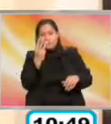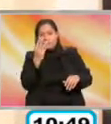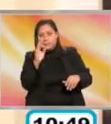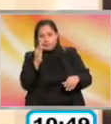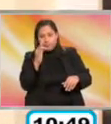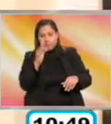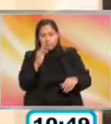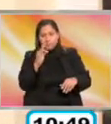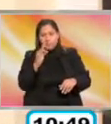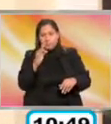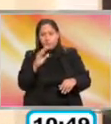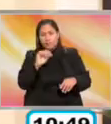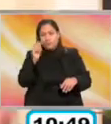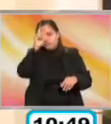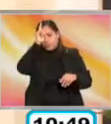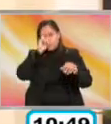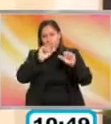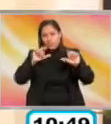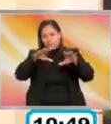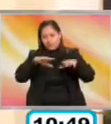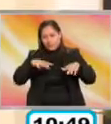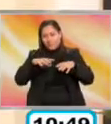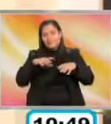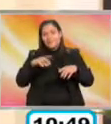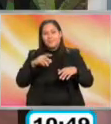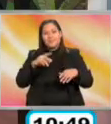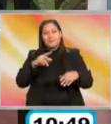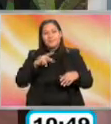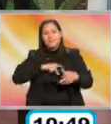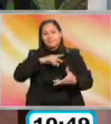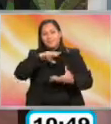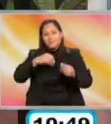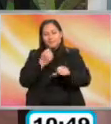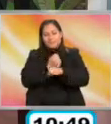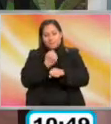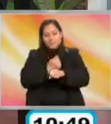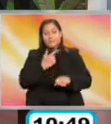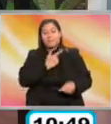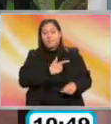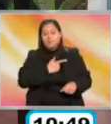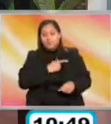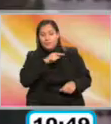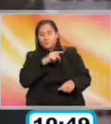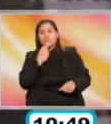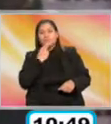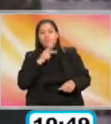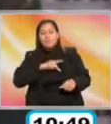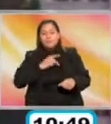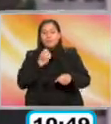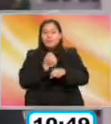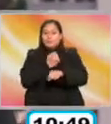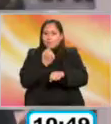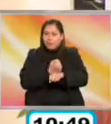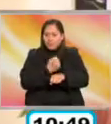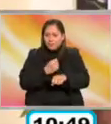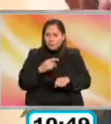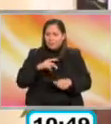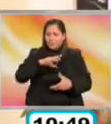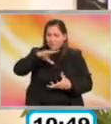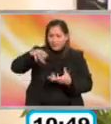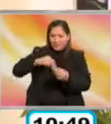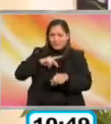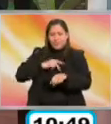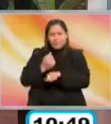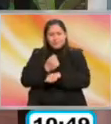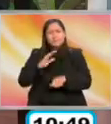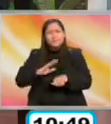febrero tendremos otro lunario con este show En Mis Zapatos. Me encanta lo que estás manejando, En Mis Zapatos. ¿Por qué En Mis Zapatos? Platícale